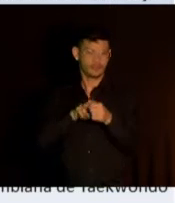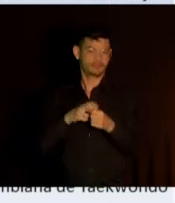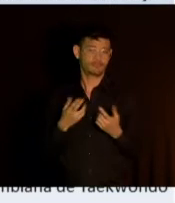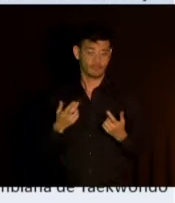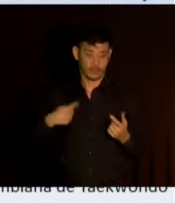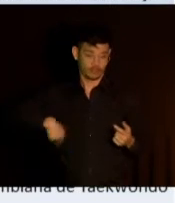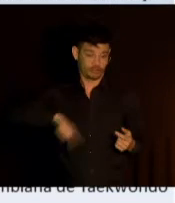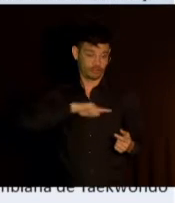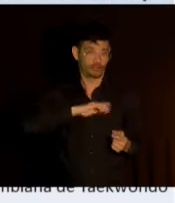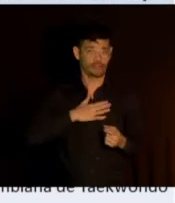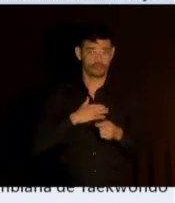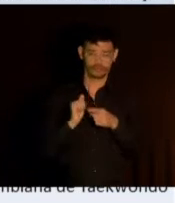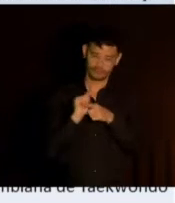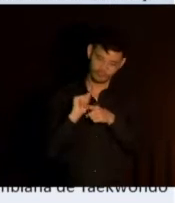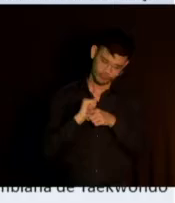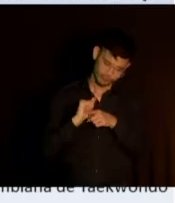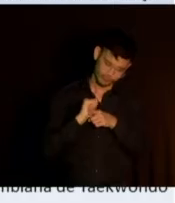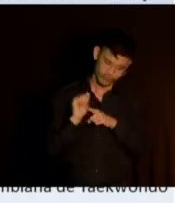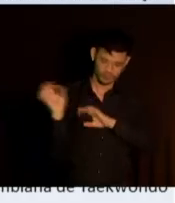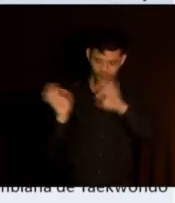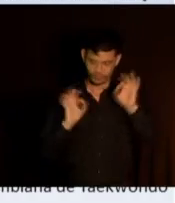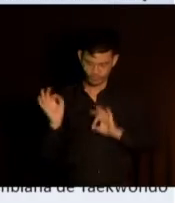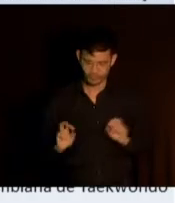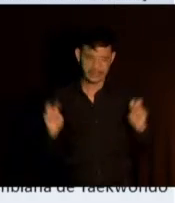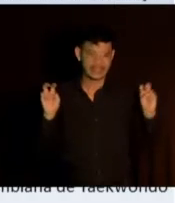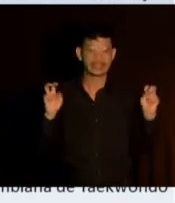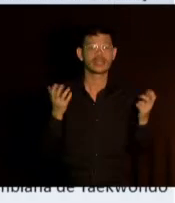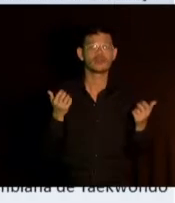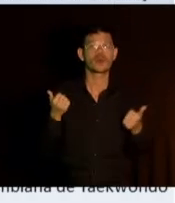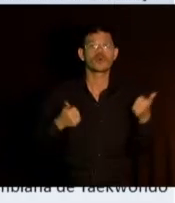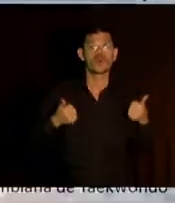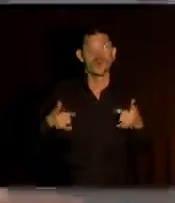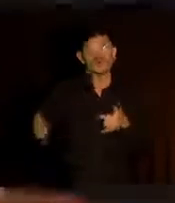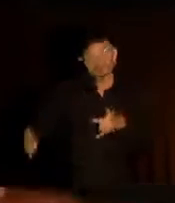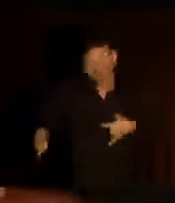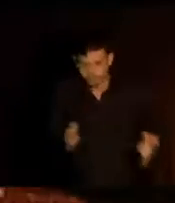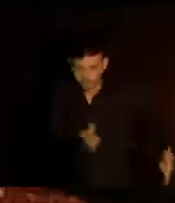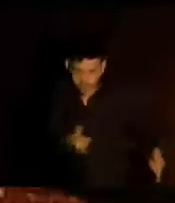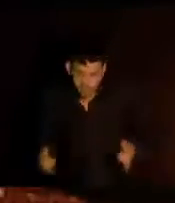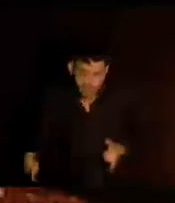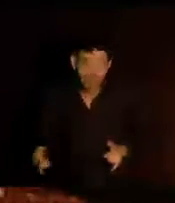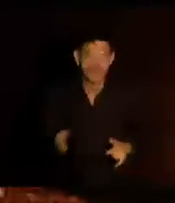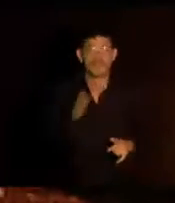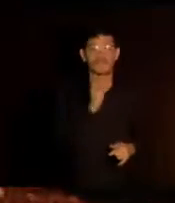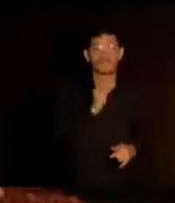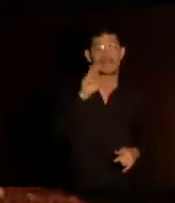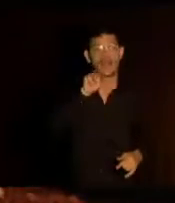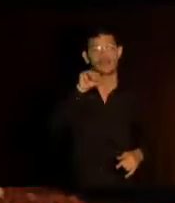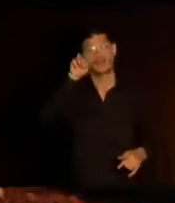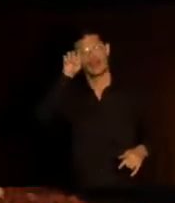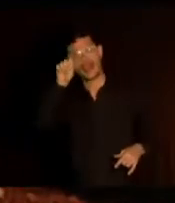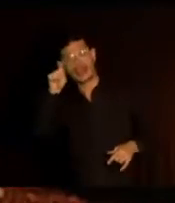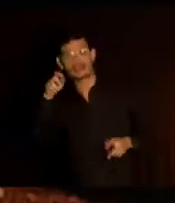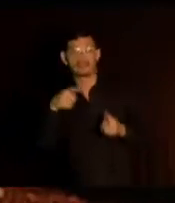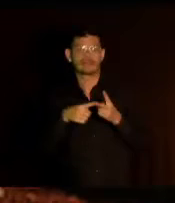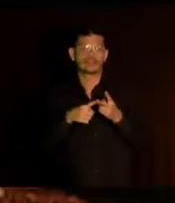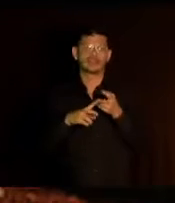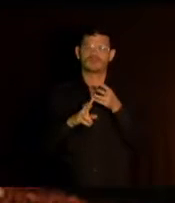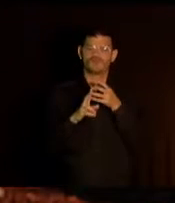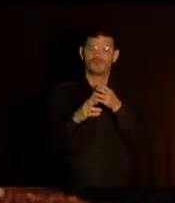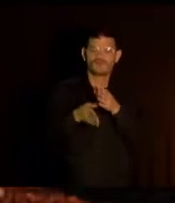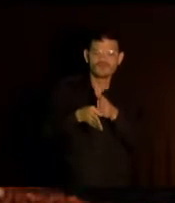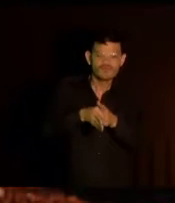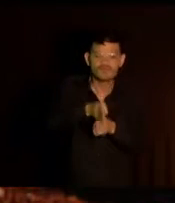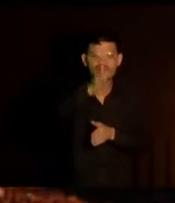nosotros practicamos, organizamos todo el tema de ciclismo. Ciclismo, BMX, pista, ruta, ¿por qué tenemos que dejar